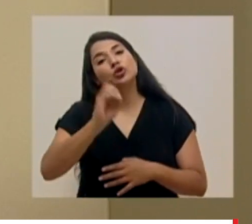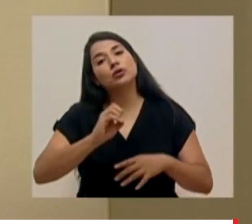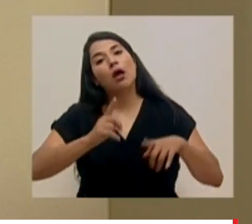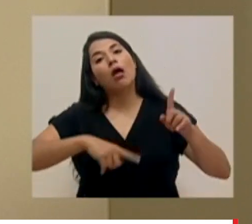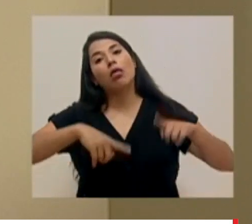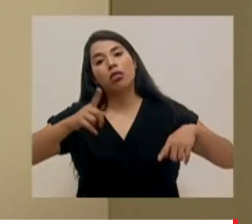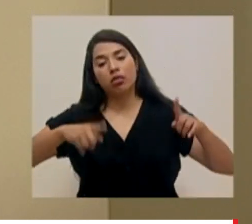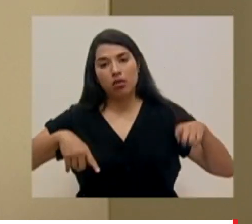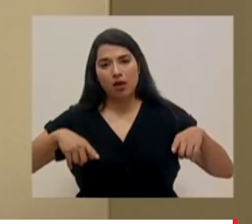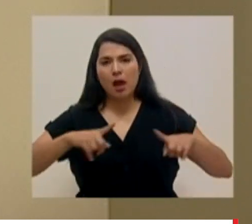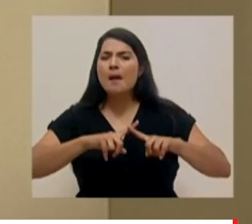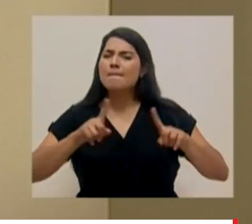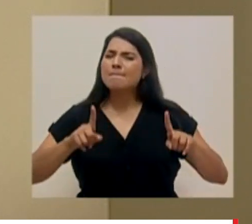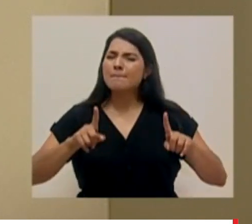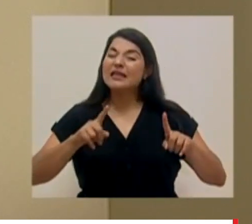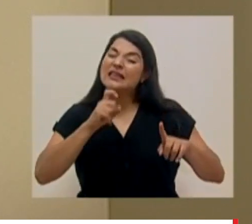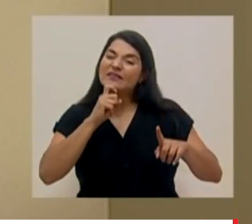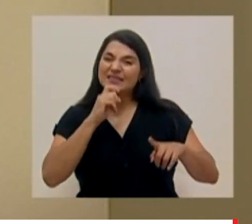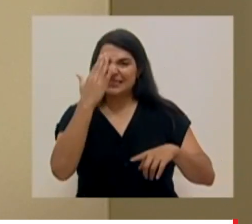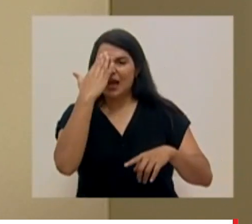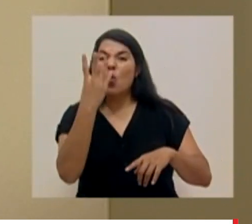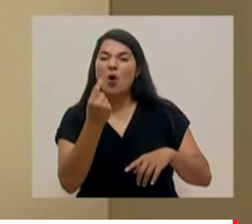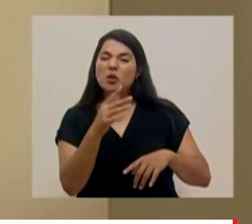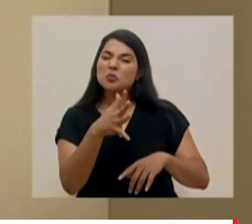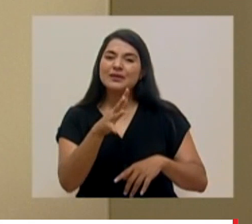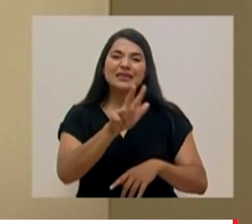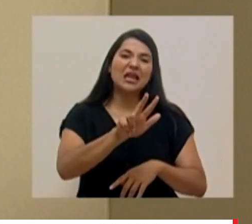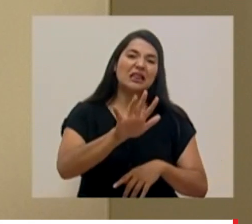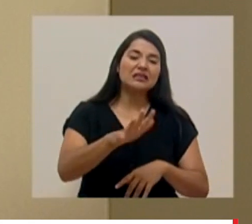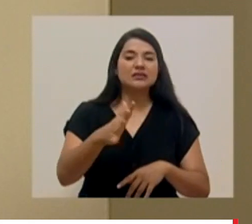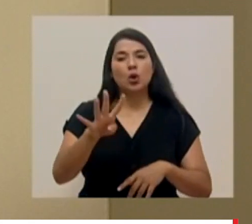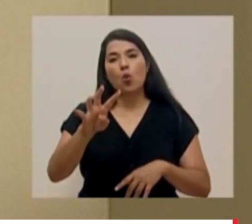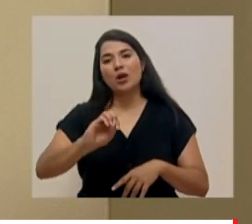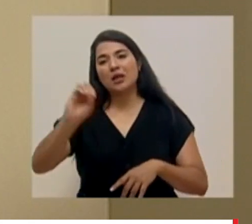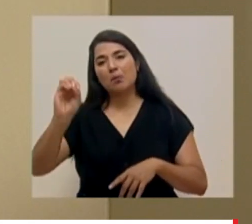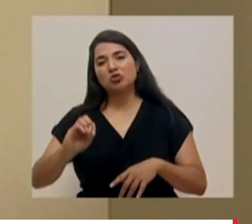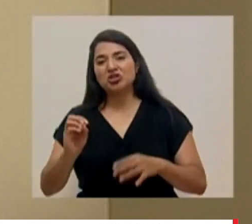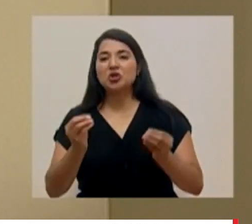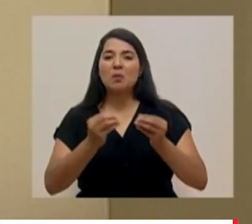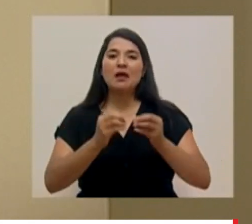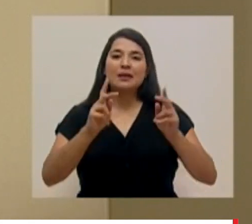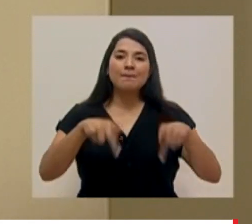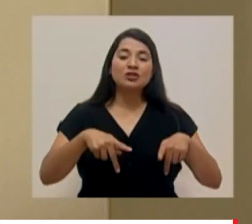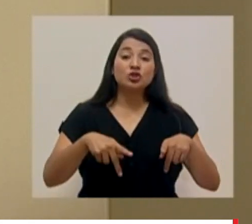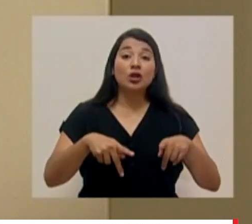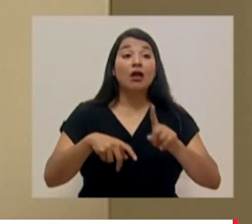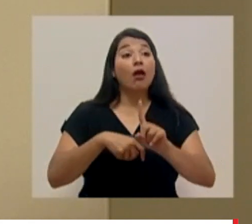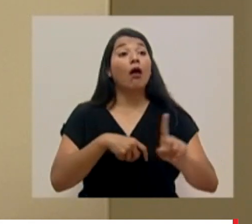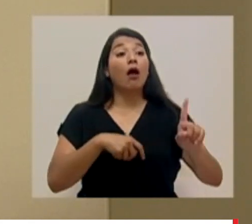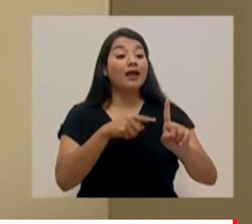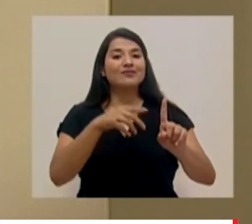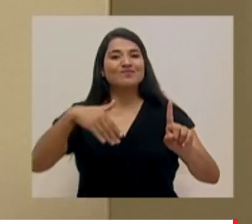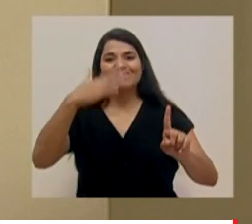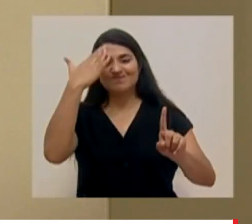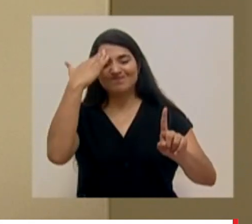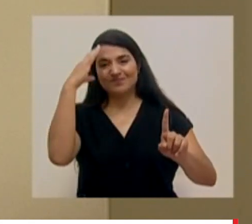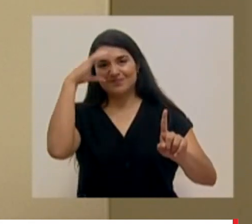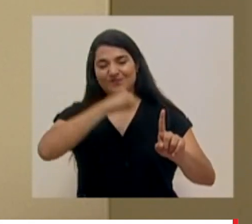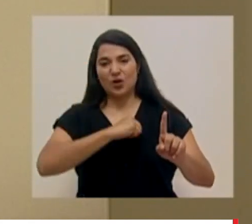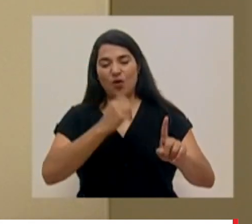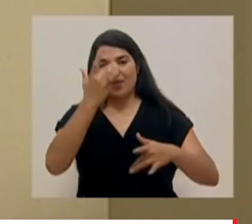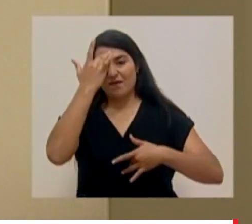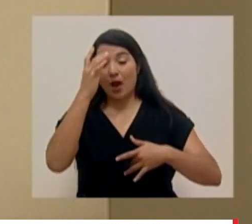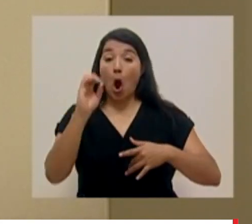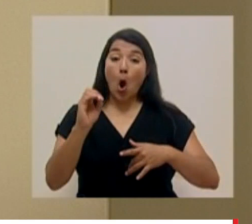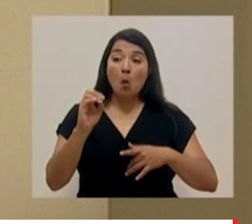difícil de determinar, pero sí puede andar perfectamente un 35, 40 o más % de lo que tenemos diagnosticado. Y en realidad,